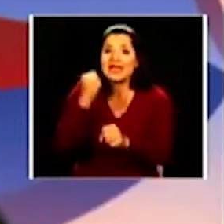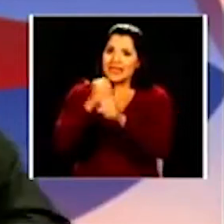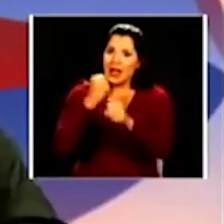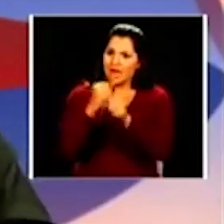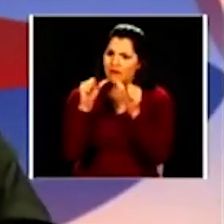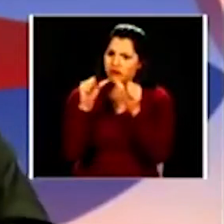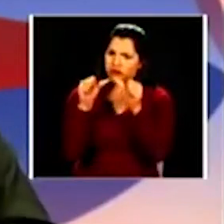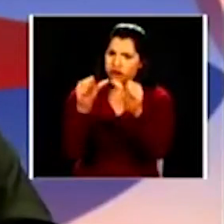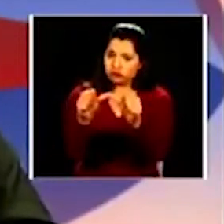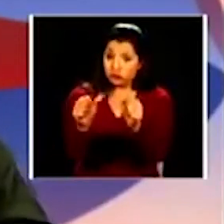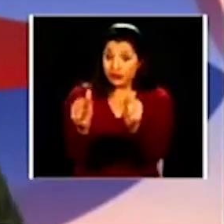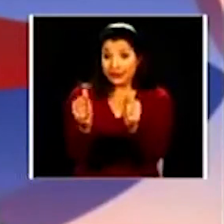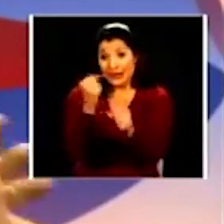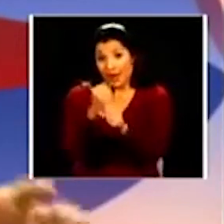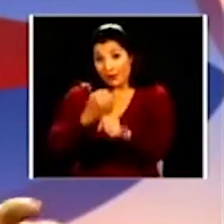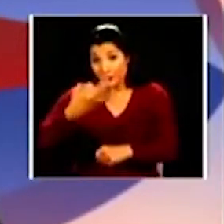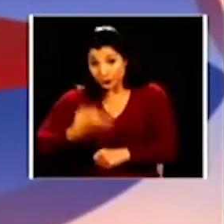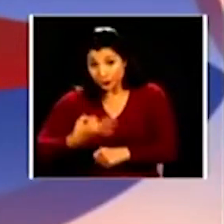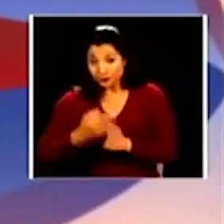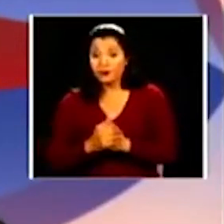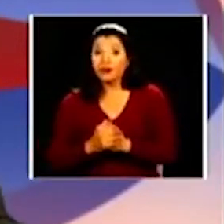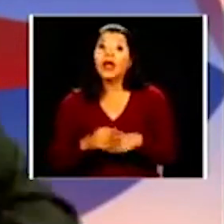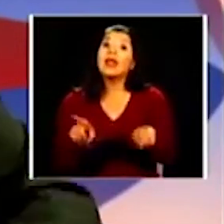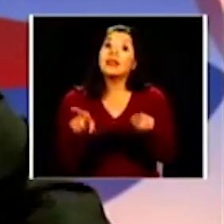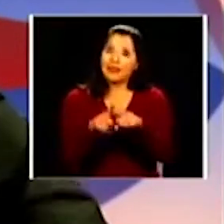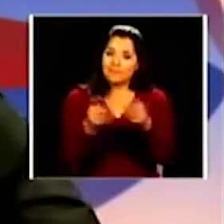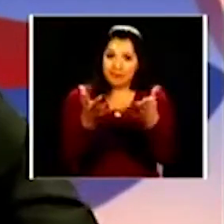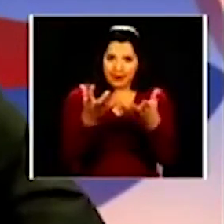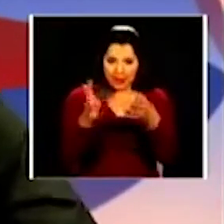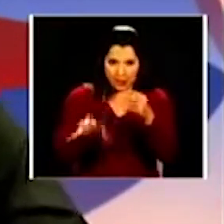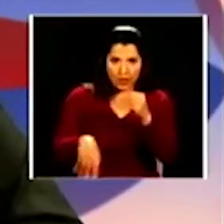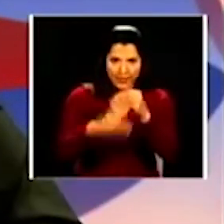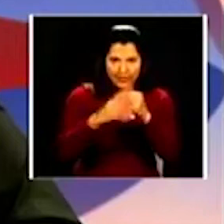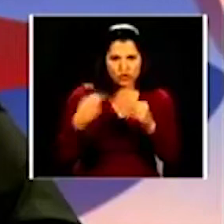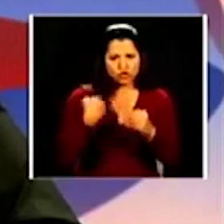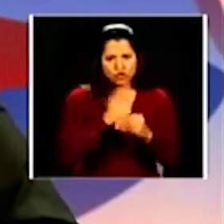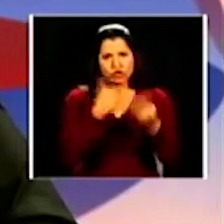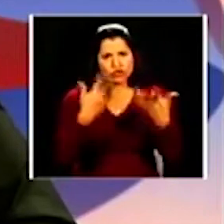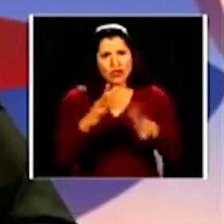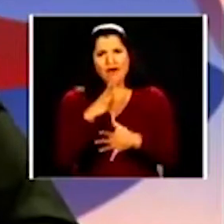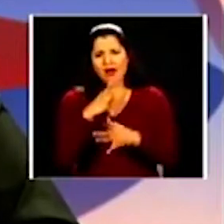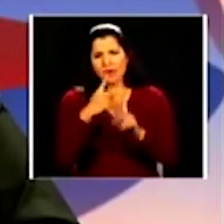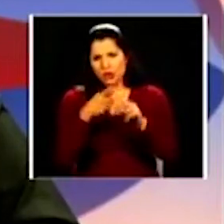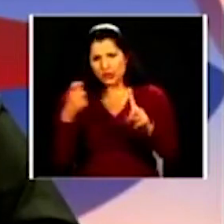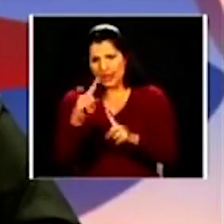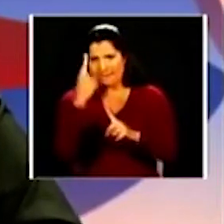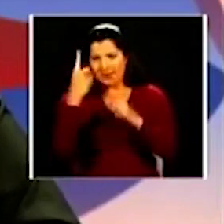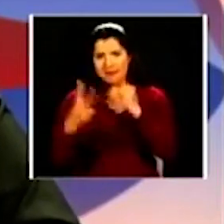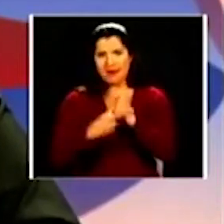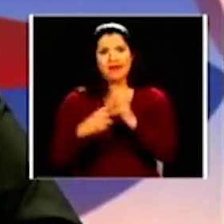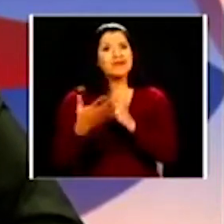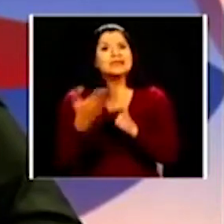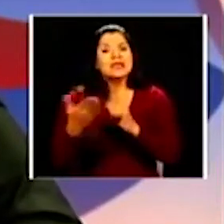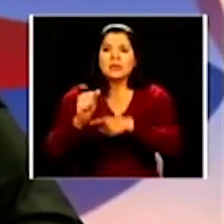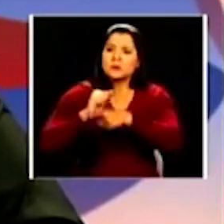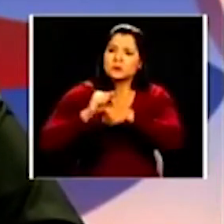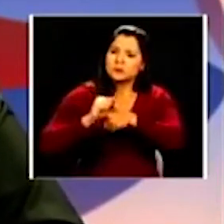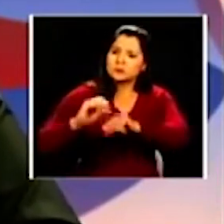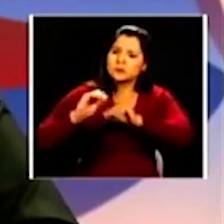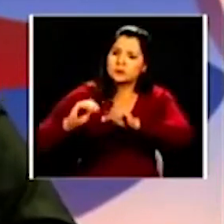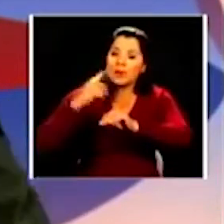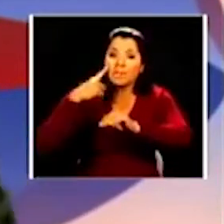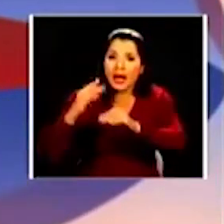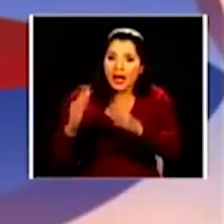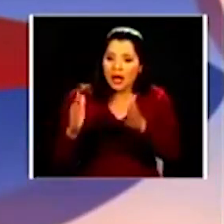con el tiempo. En esa línea también debo agregar, y esto también lo hemos hablado desde la primera ronda, la capacitación para emprendedurismo,